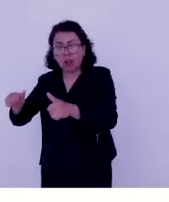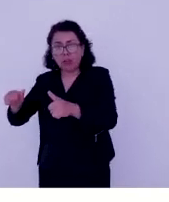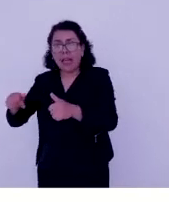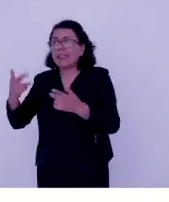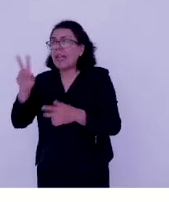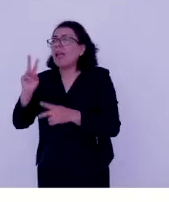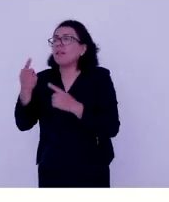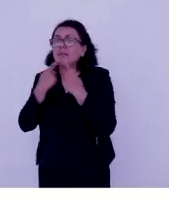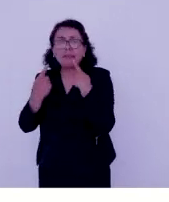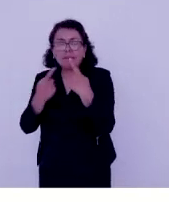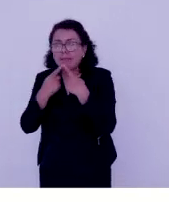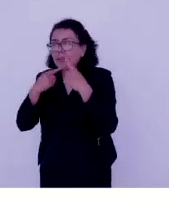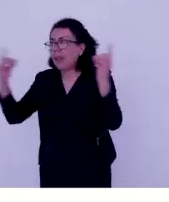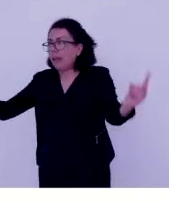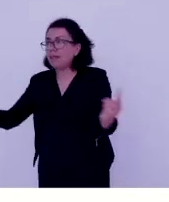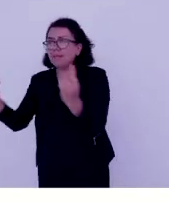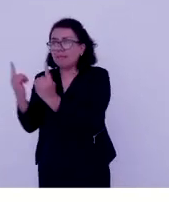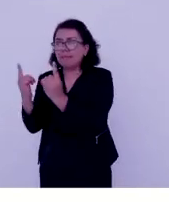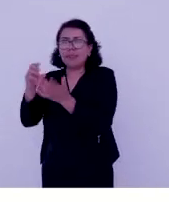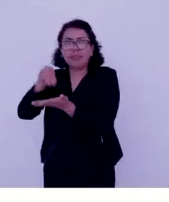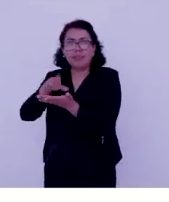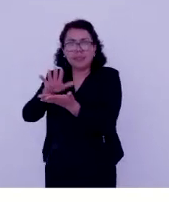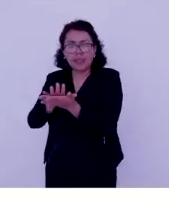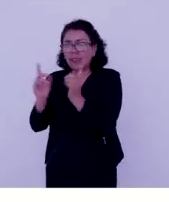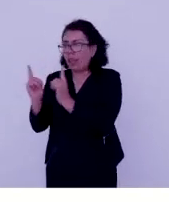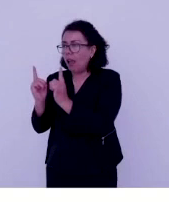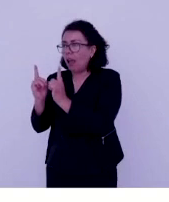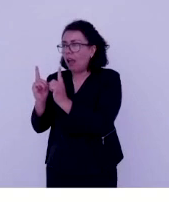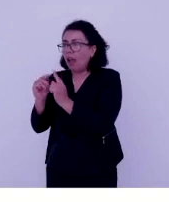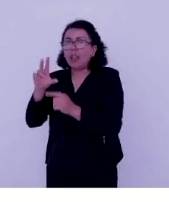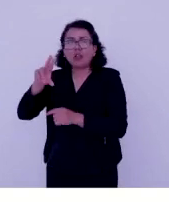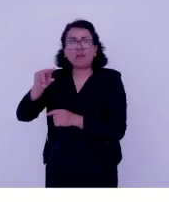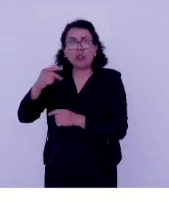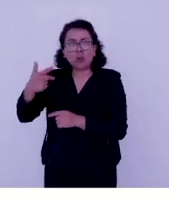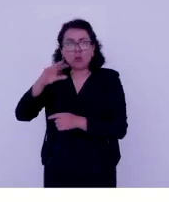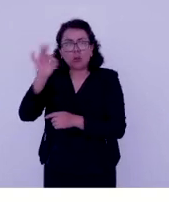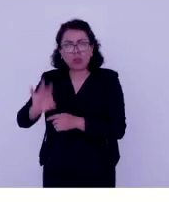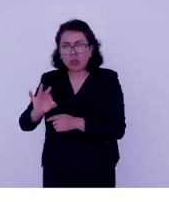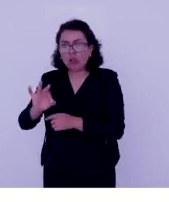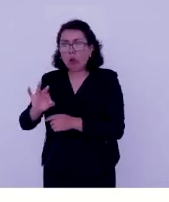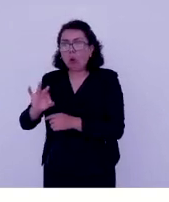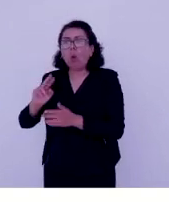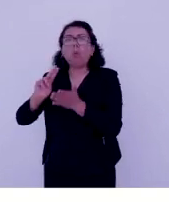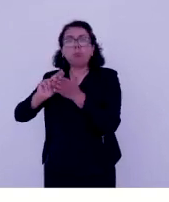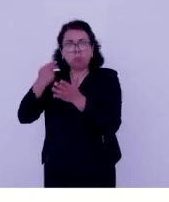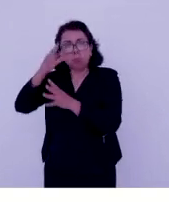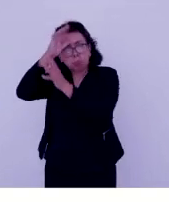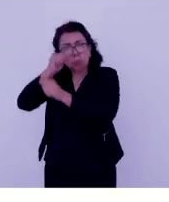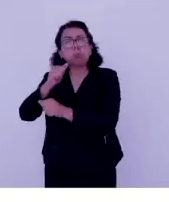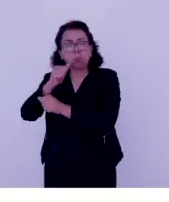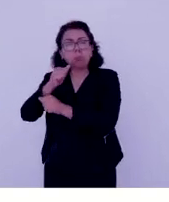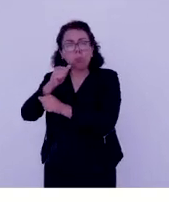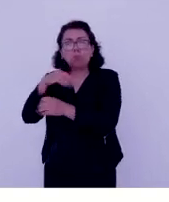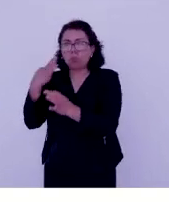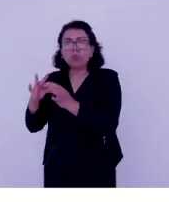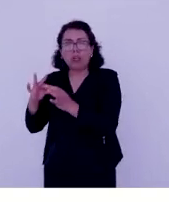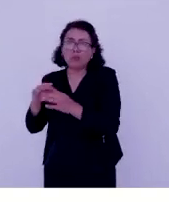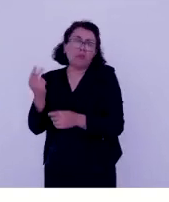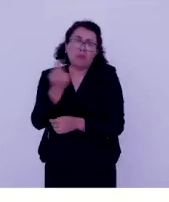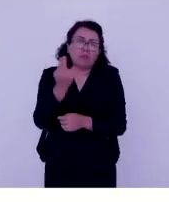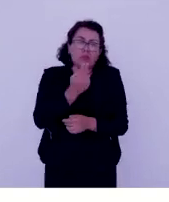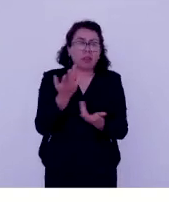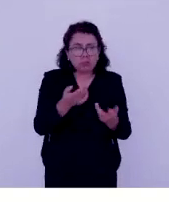programadas en el 83 por de los casos logró terminar el conflicto a través de un convenio De igual